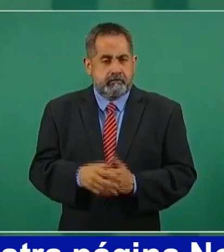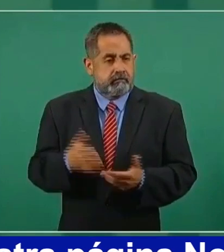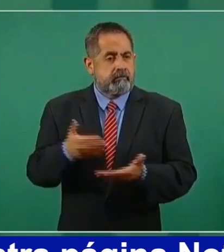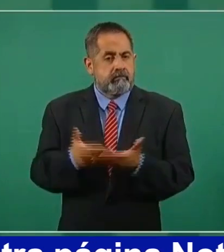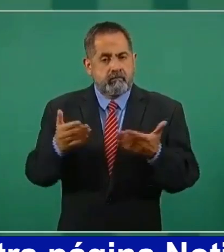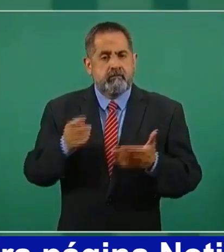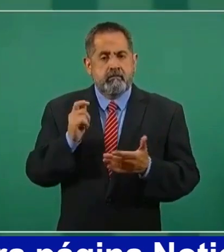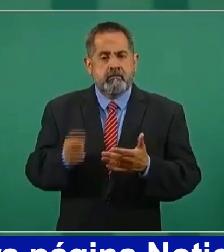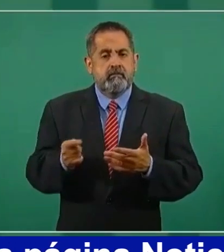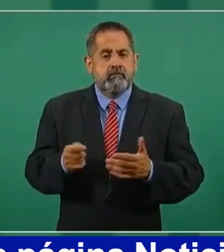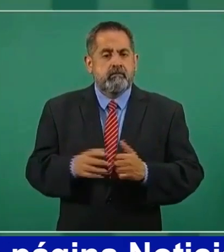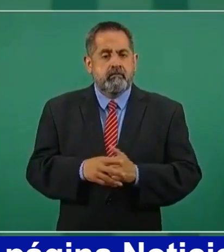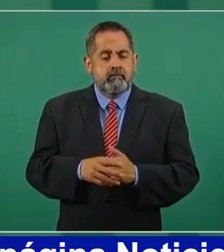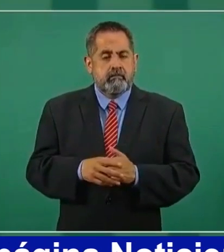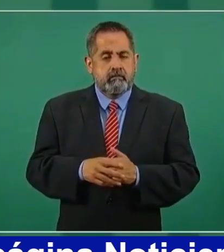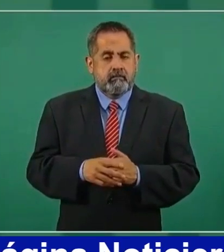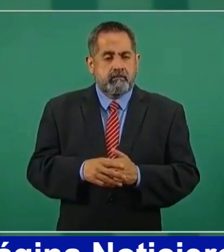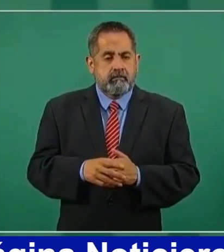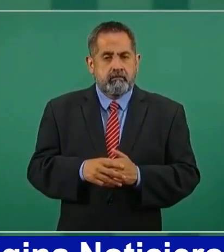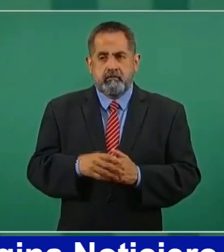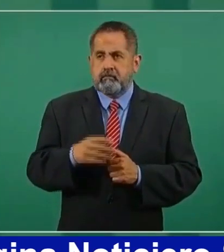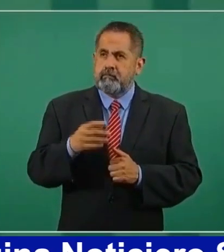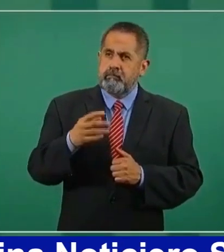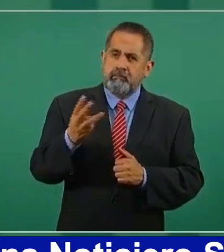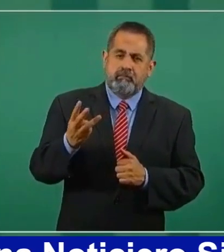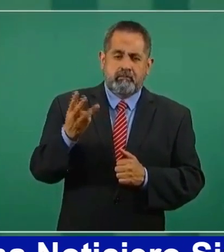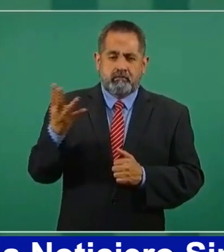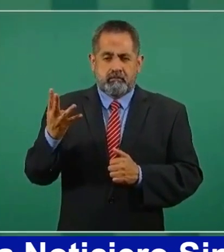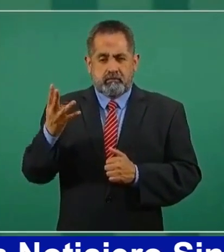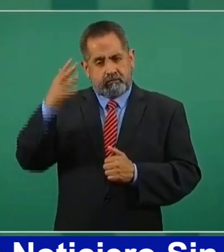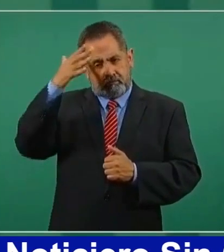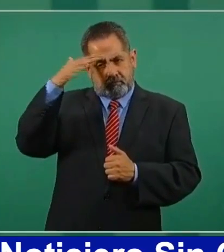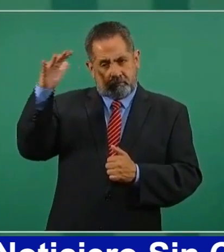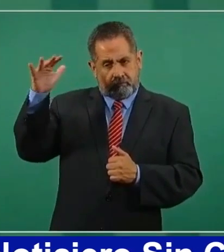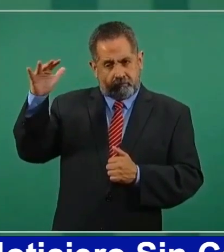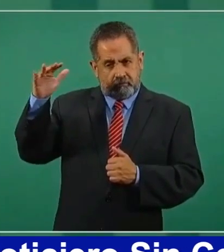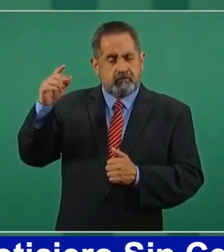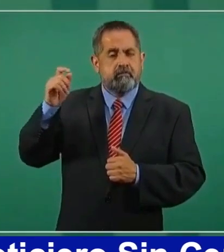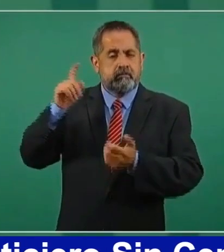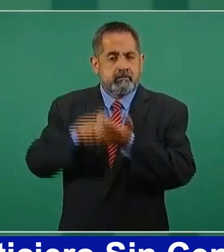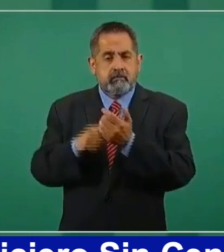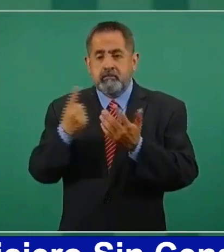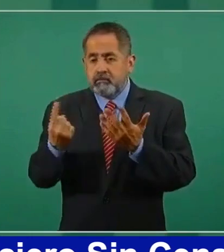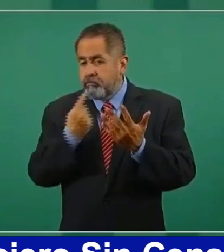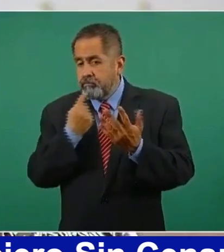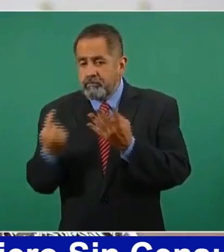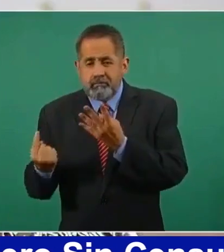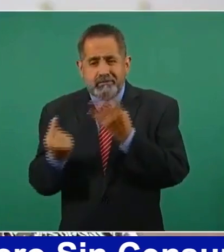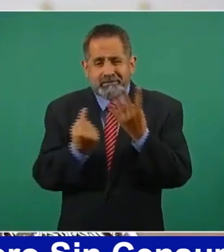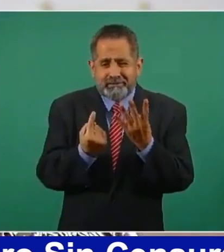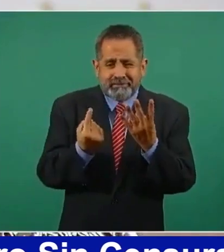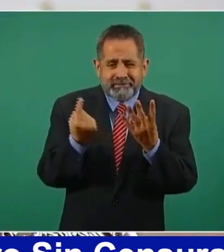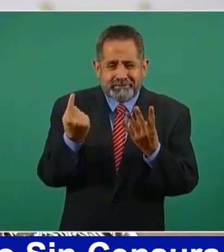ahora por cada 3, 4 adultos, un menor.